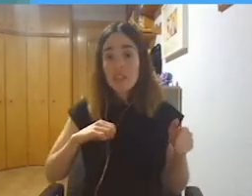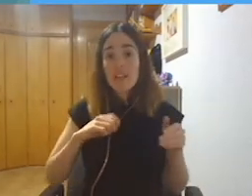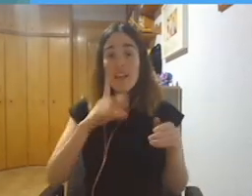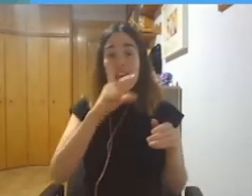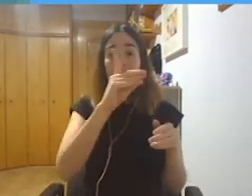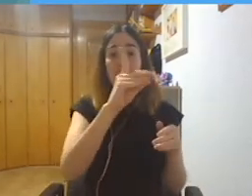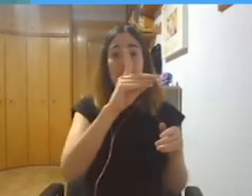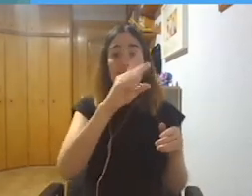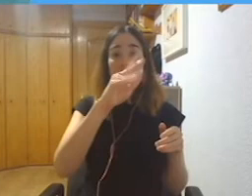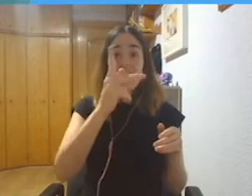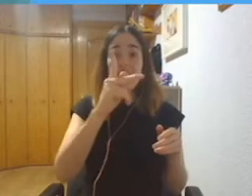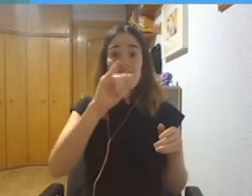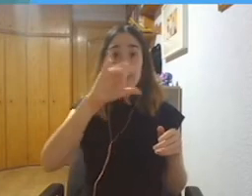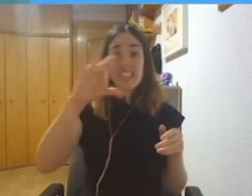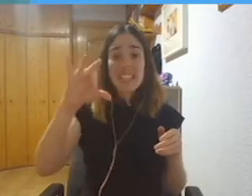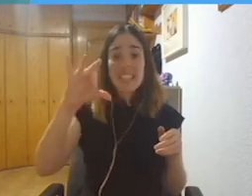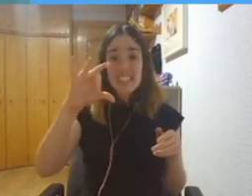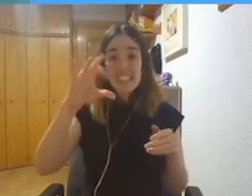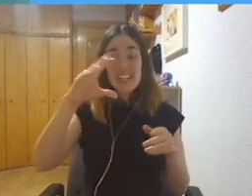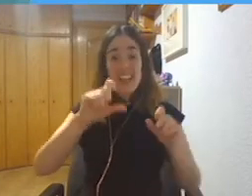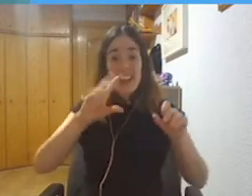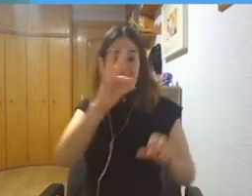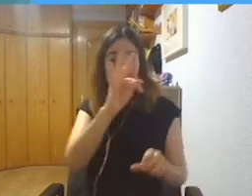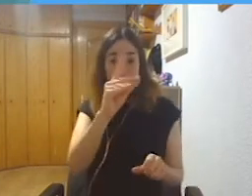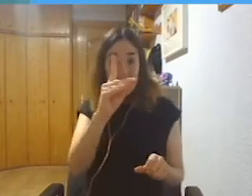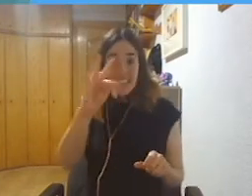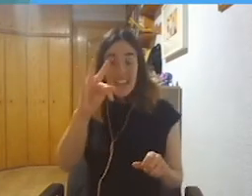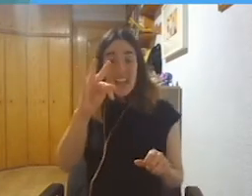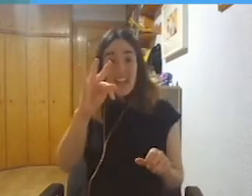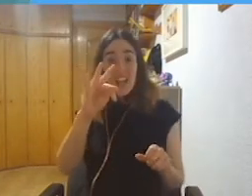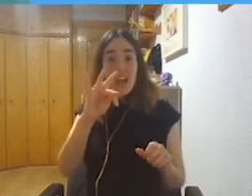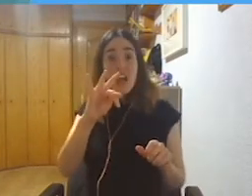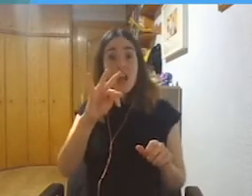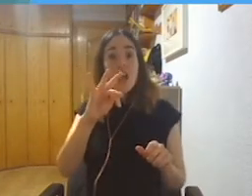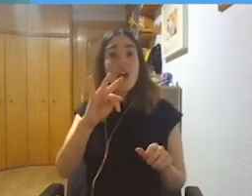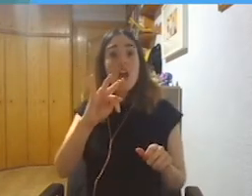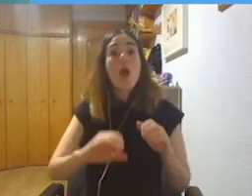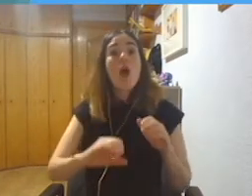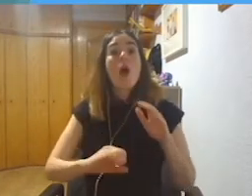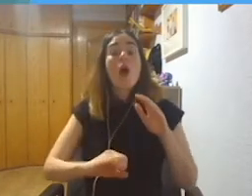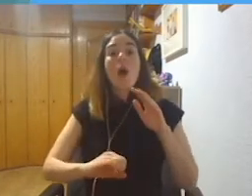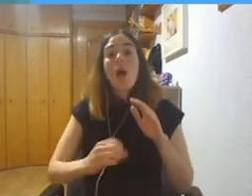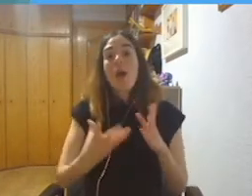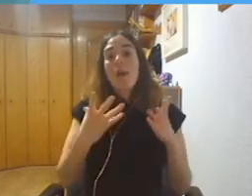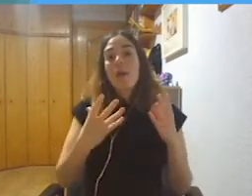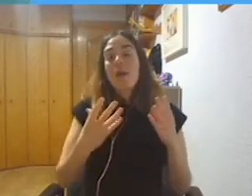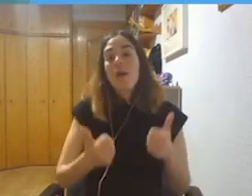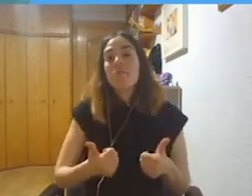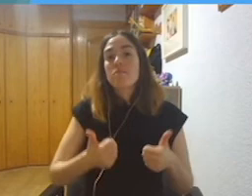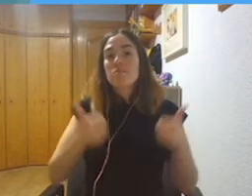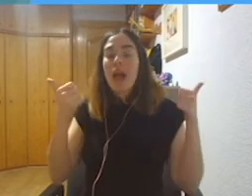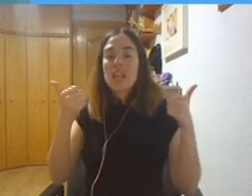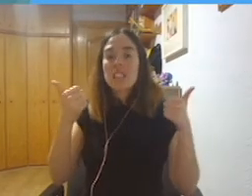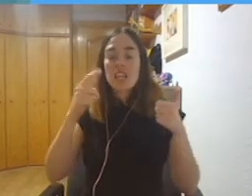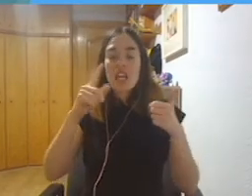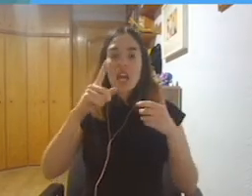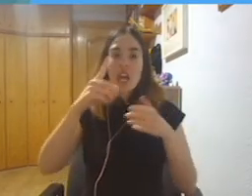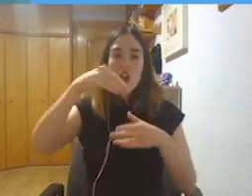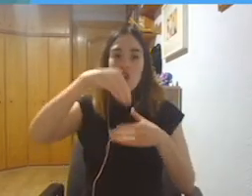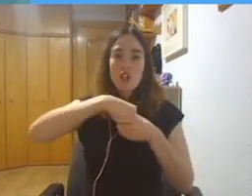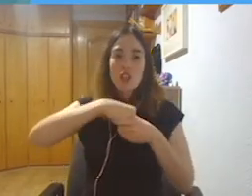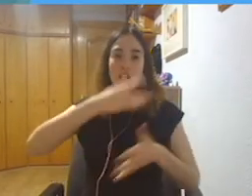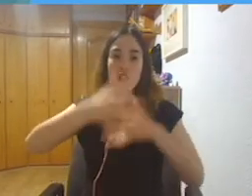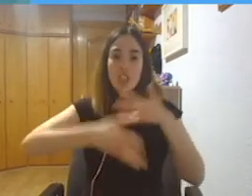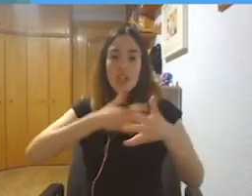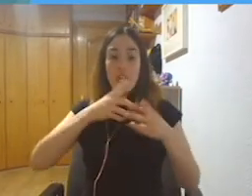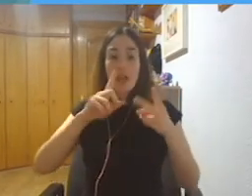Dikis es ahora mismo en la TDT española la cadena con más contenido signado, seguida por 4